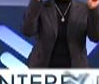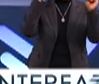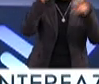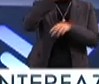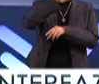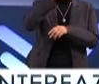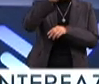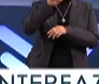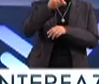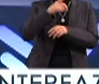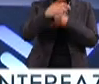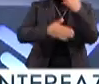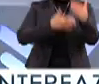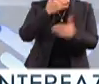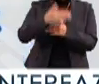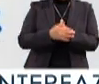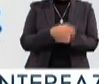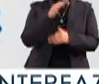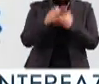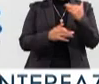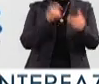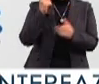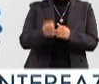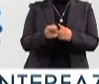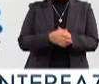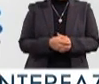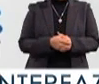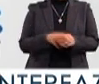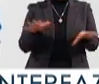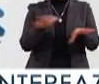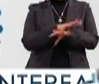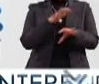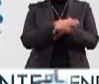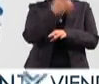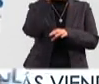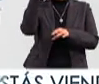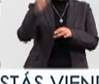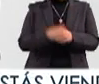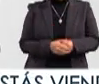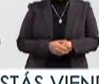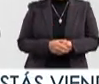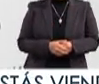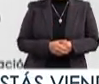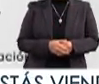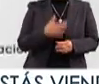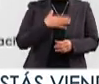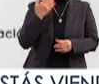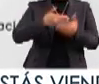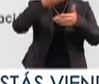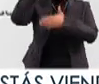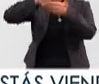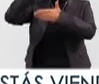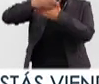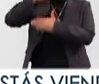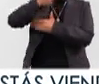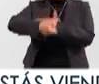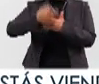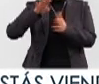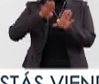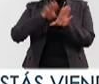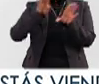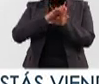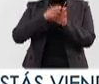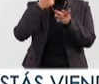Sostenible y, por supuesto, todo lo que significa el cambio climático. Así que, bueno, estos muros están precisamente siendo